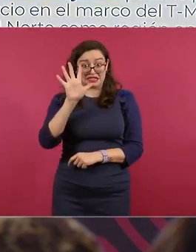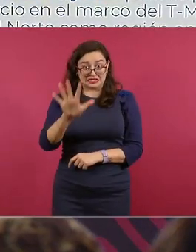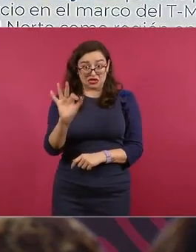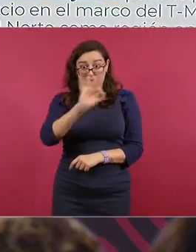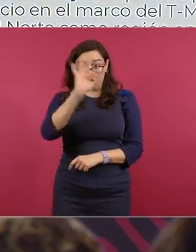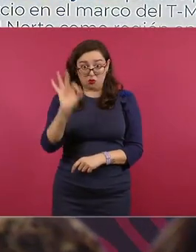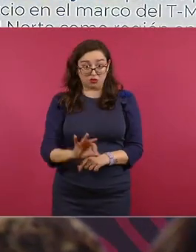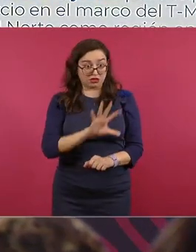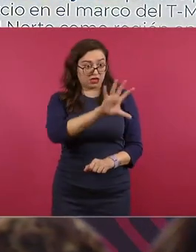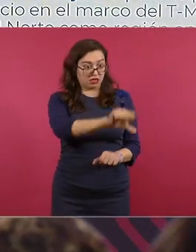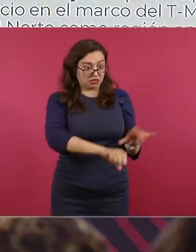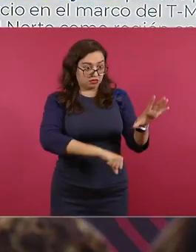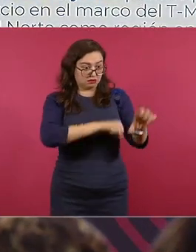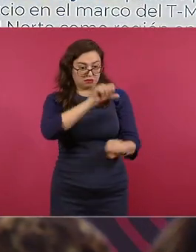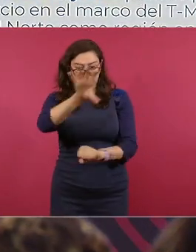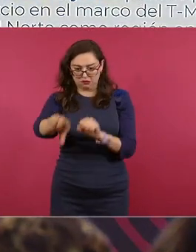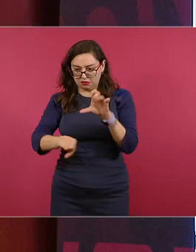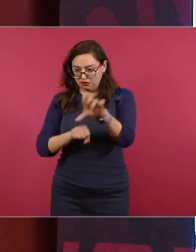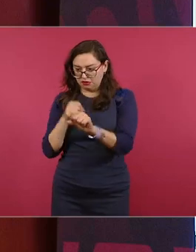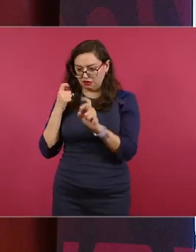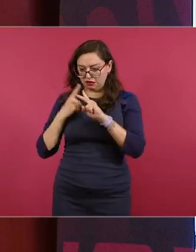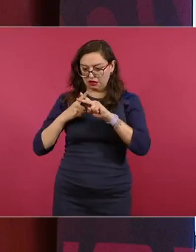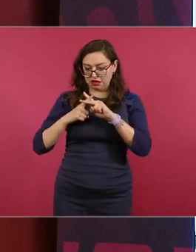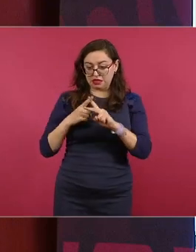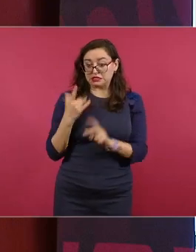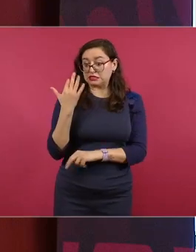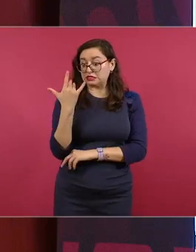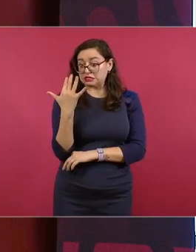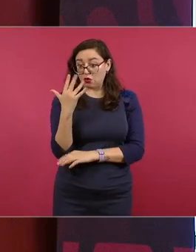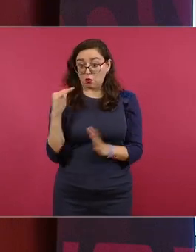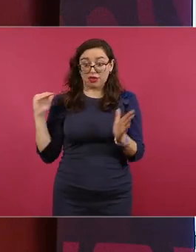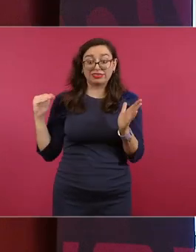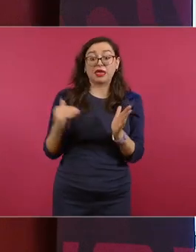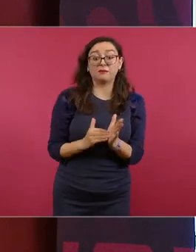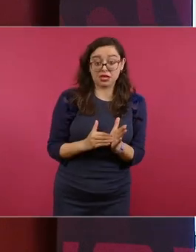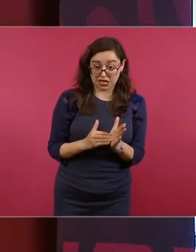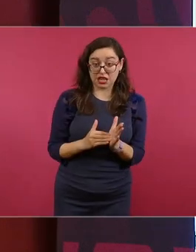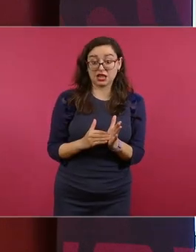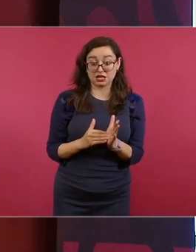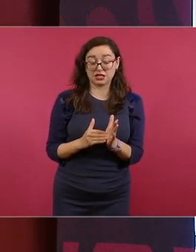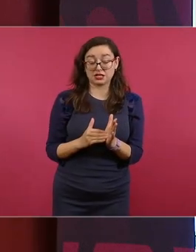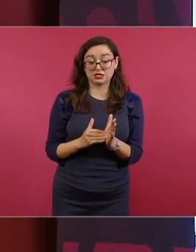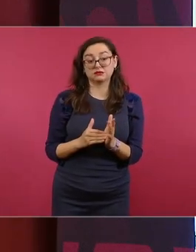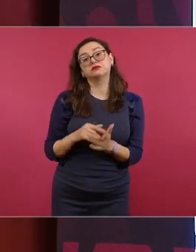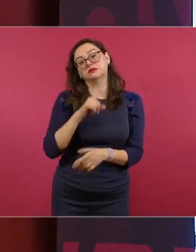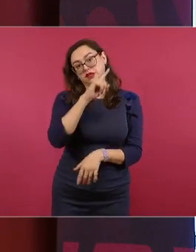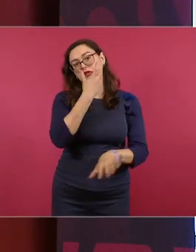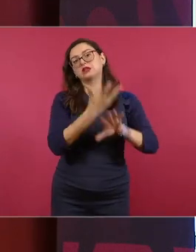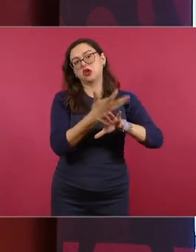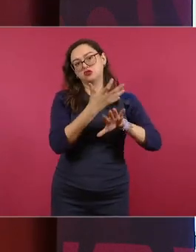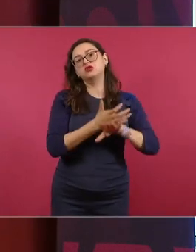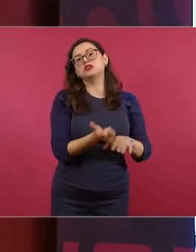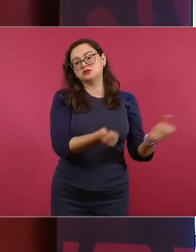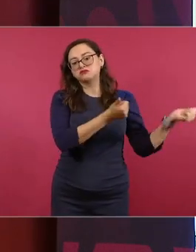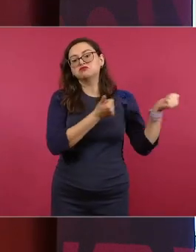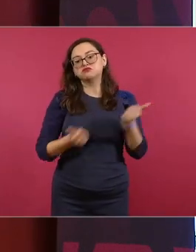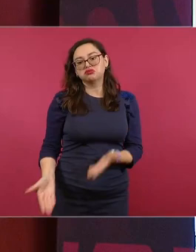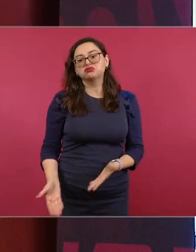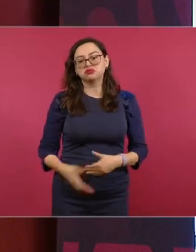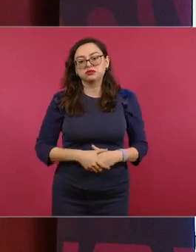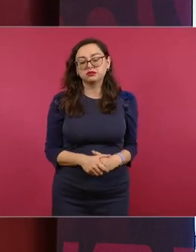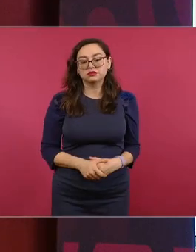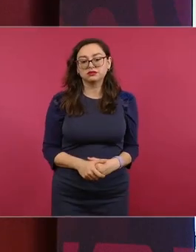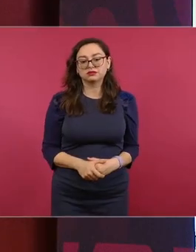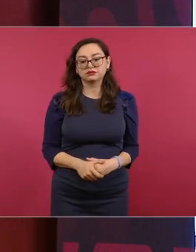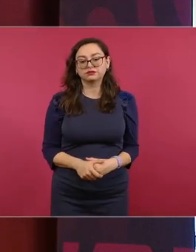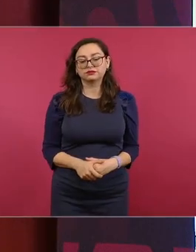casi 50 mil armas, el 75% provienen de Estados Unidos